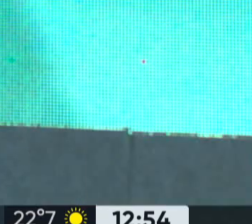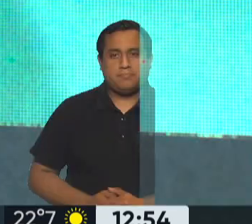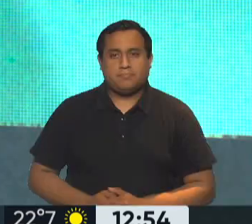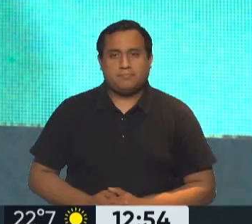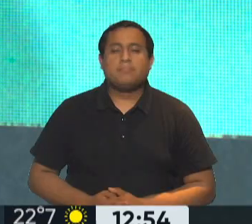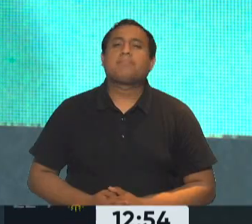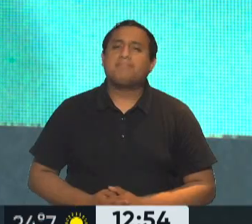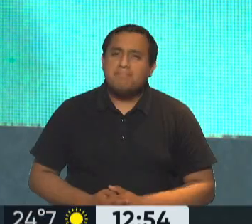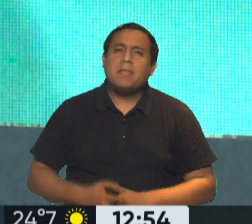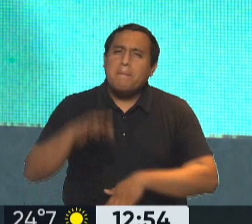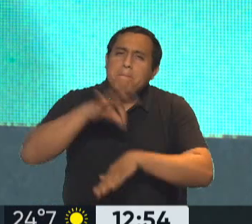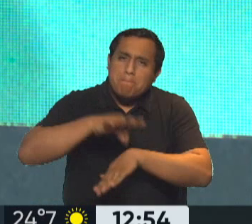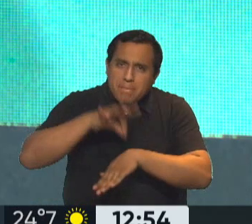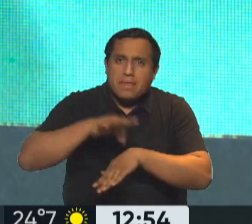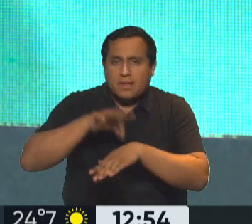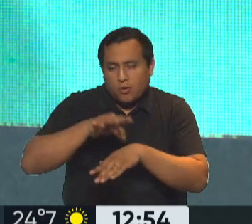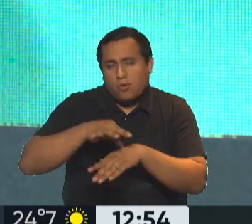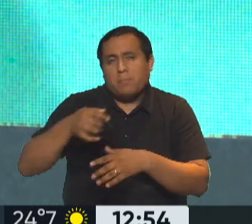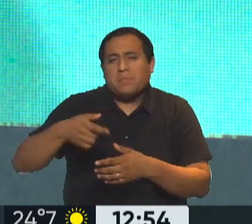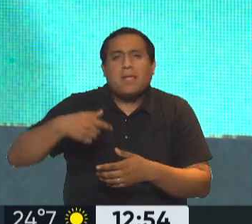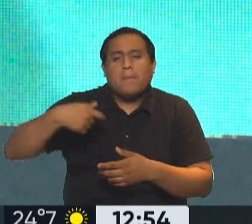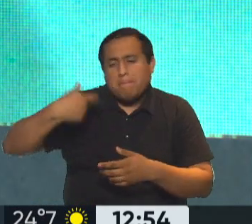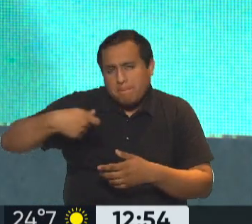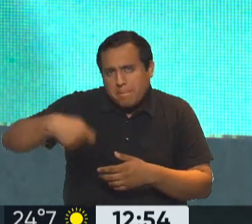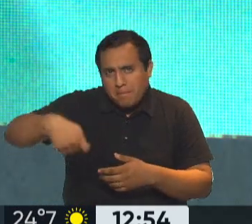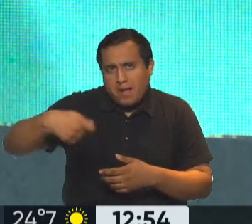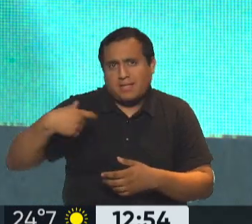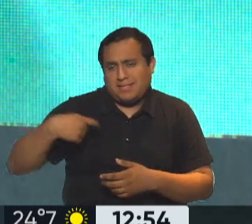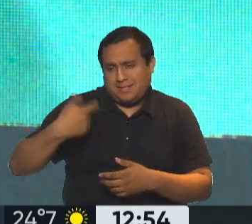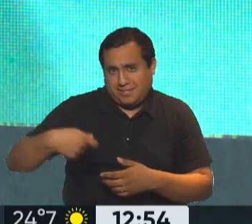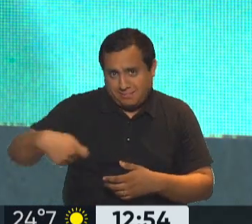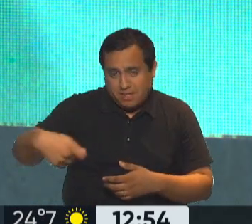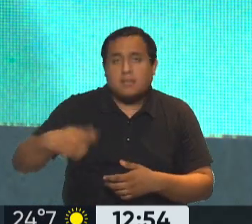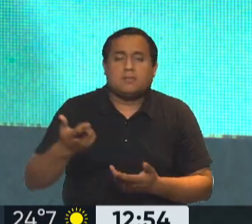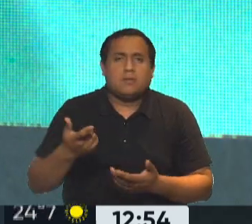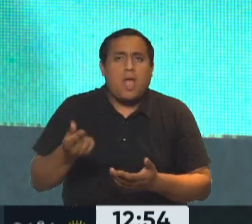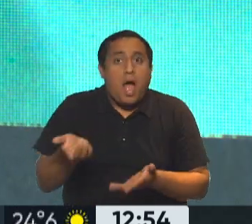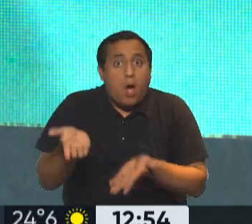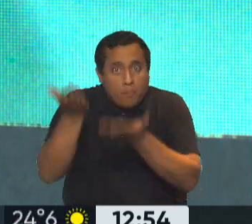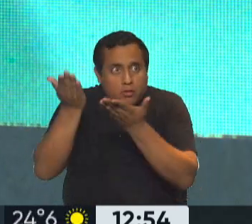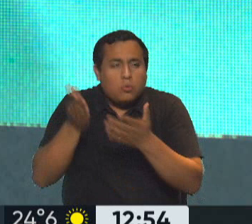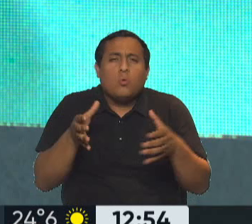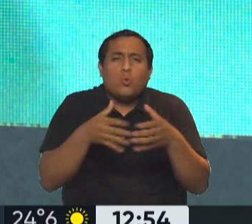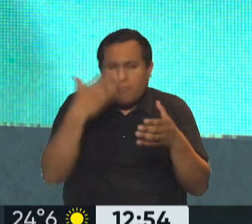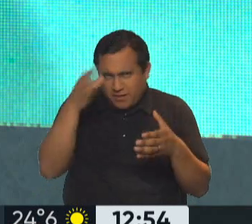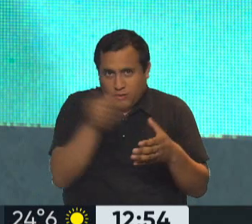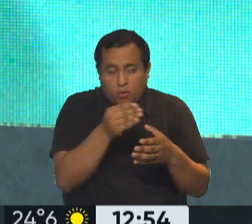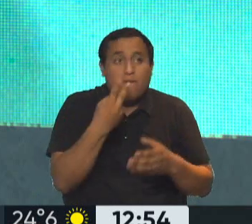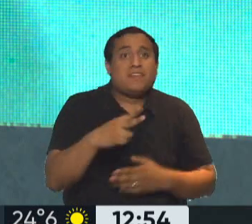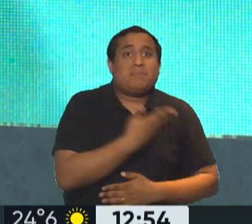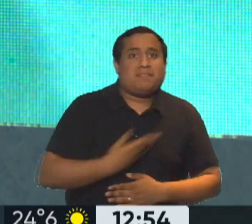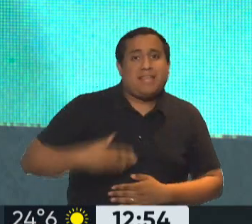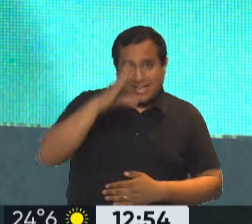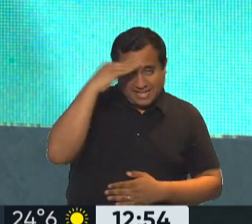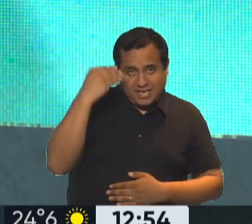El aumento en las empresas de compañía de medicina prepaga, bueno, lo que generó en el Frente de Todos las críticas de la vicepresidenta Cristina